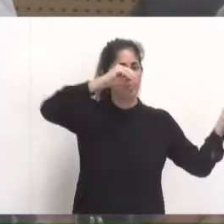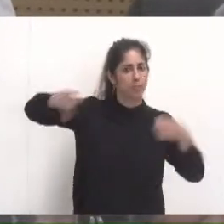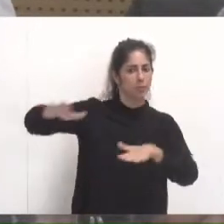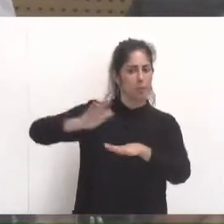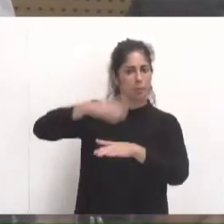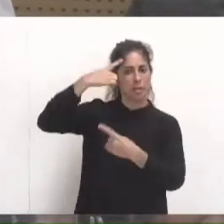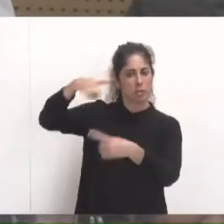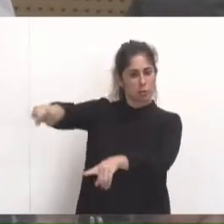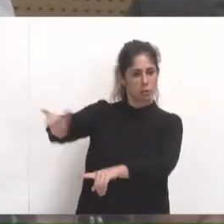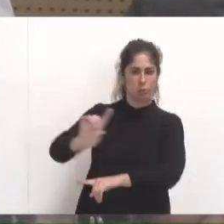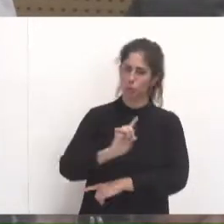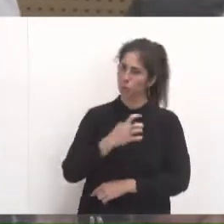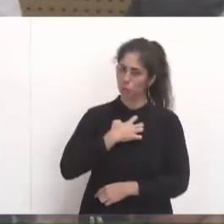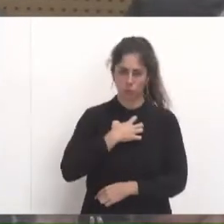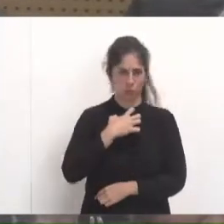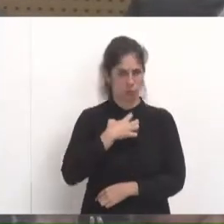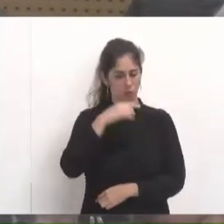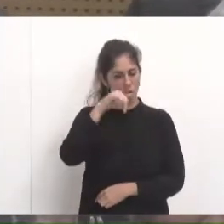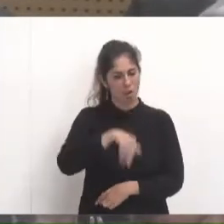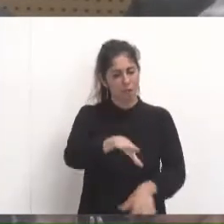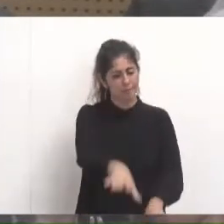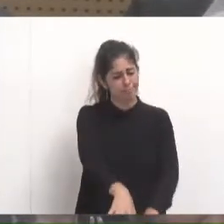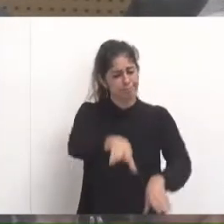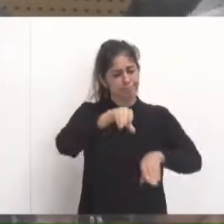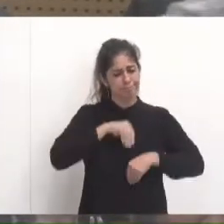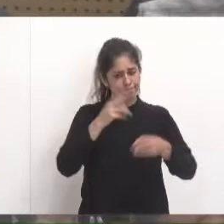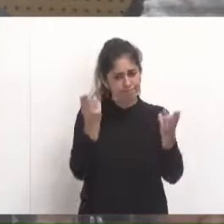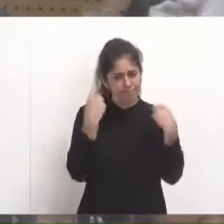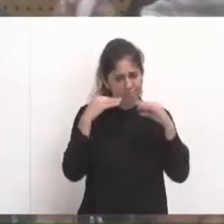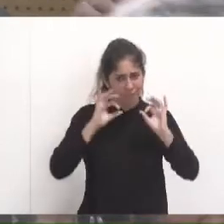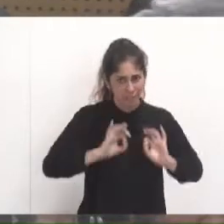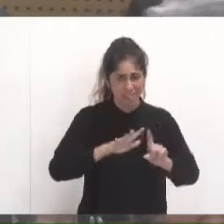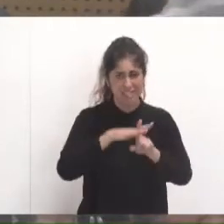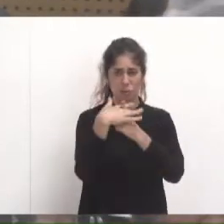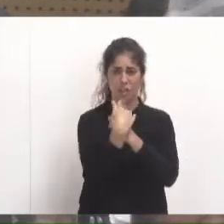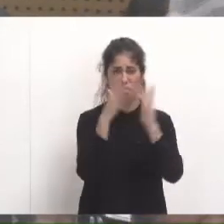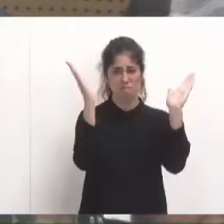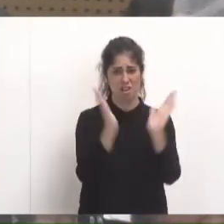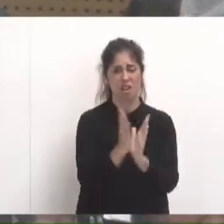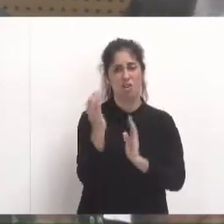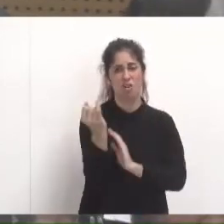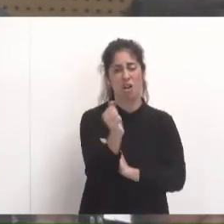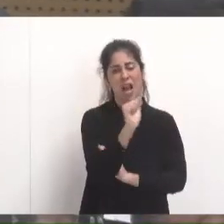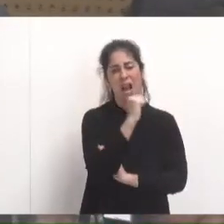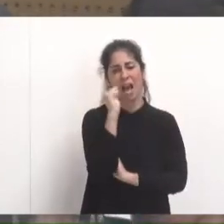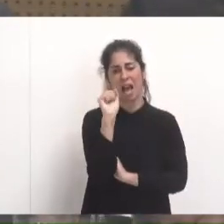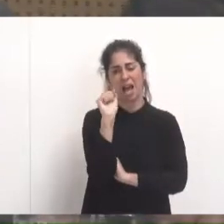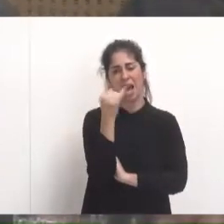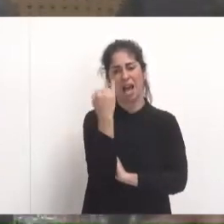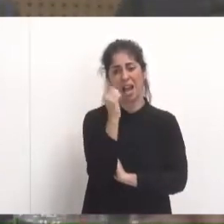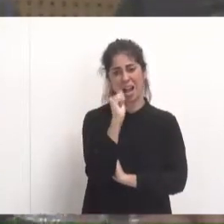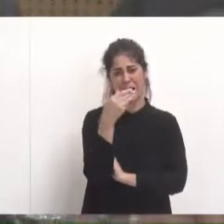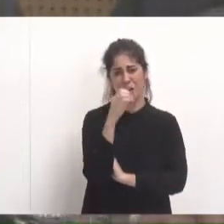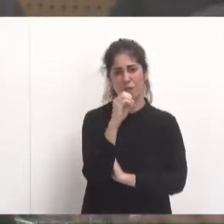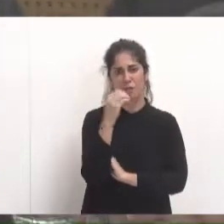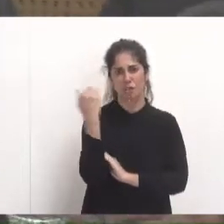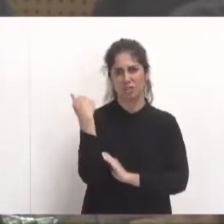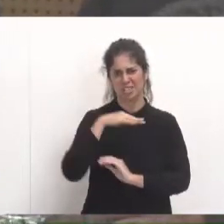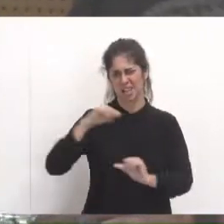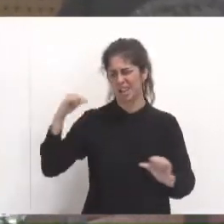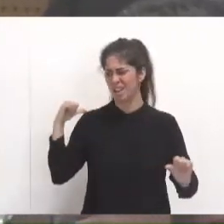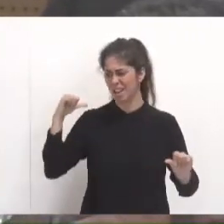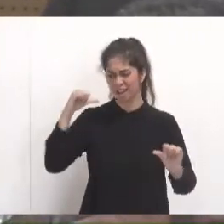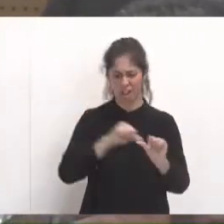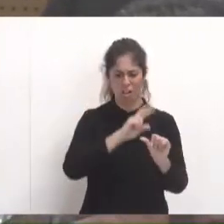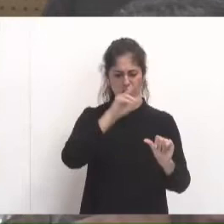Hoy toca asumirlas. La situación creada en el Barranco de Ajao no es nueva, es en 2013, cuando se comienza